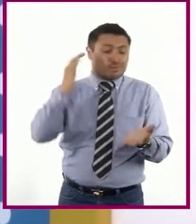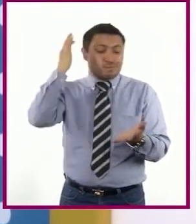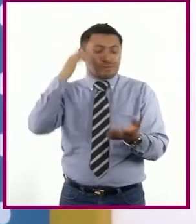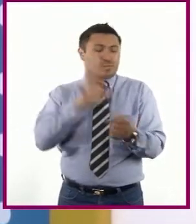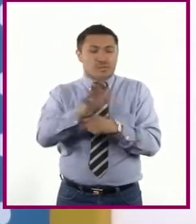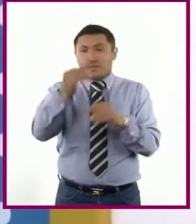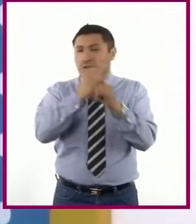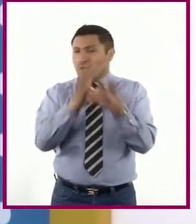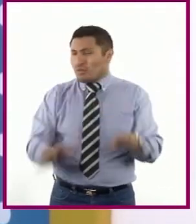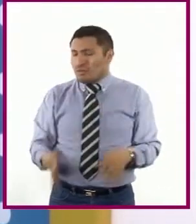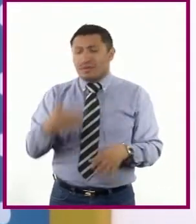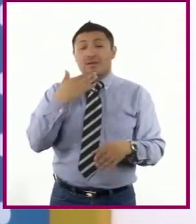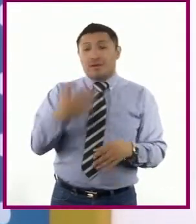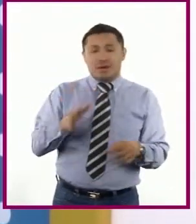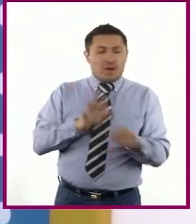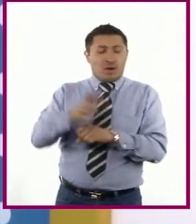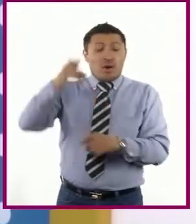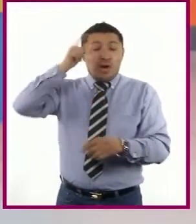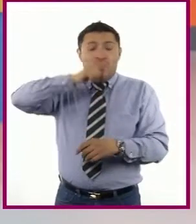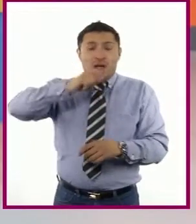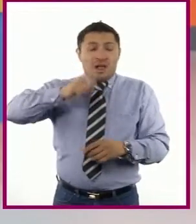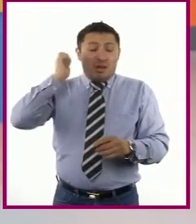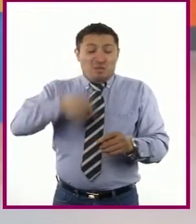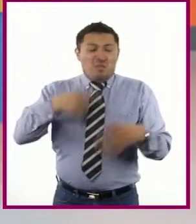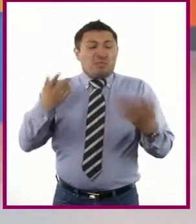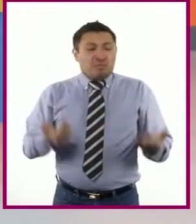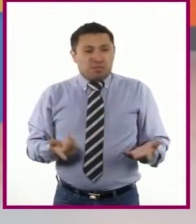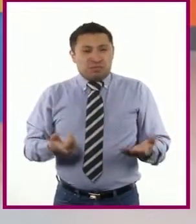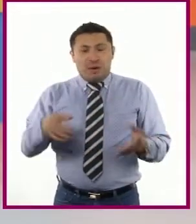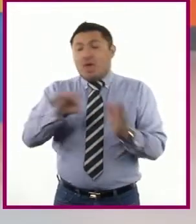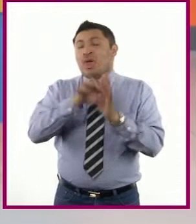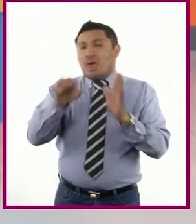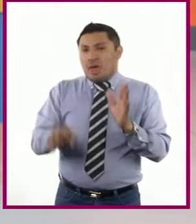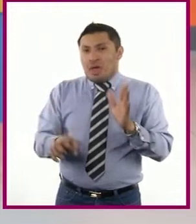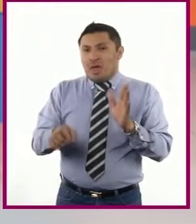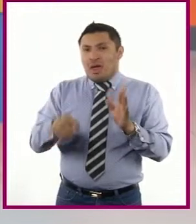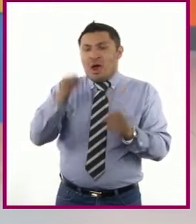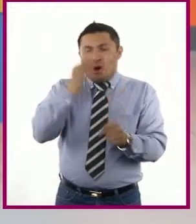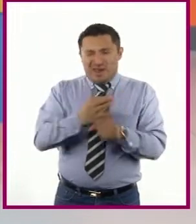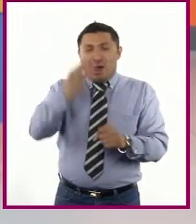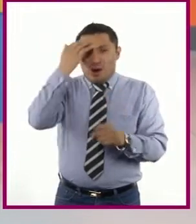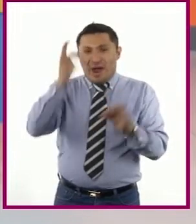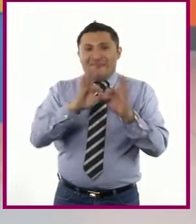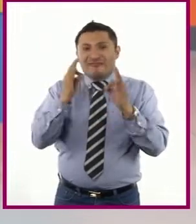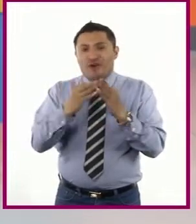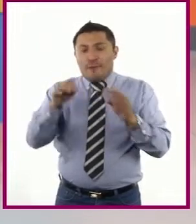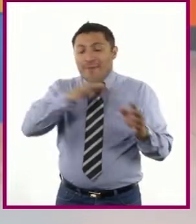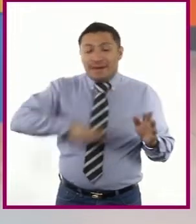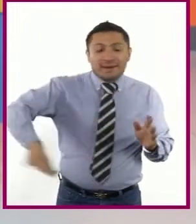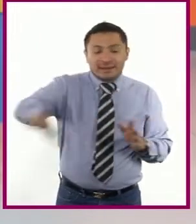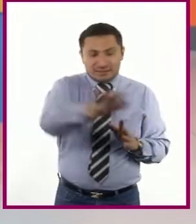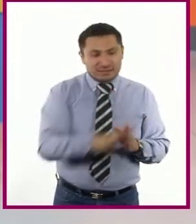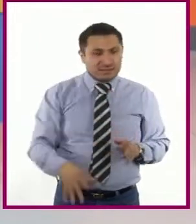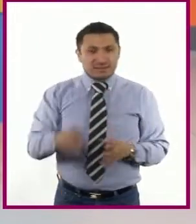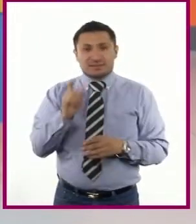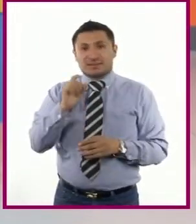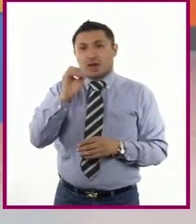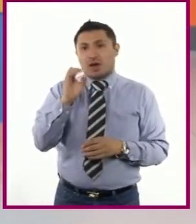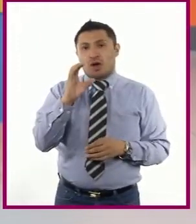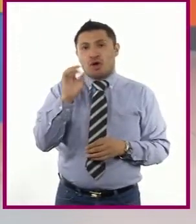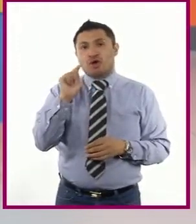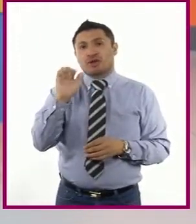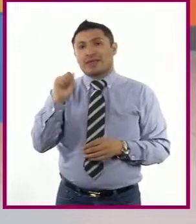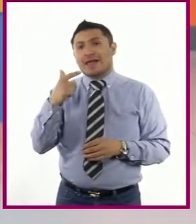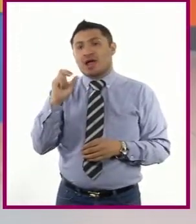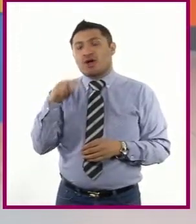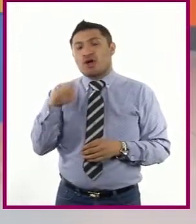datos y cuáles son las incógnitas del problema. En este caso, conocemos la forma de la zona de juegos, que es un octágono